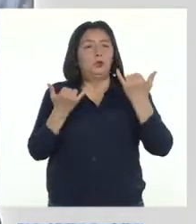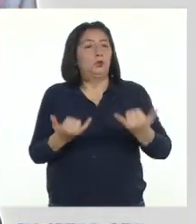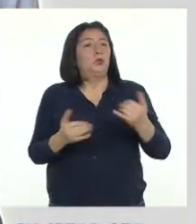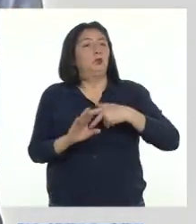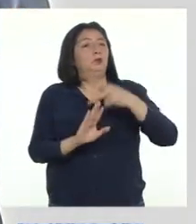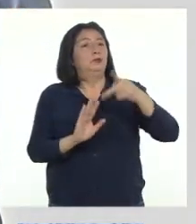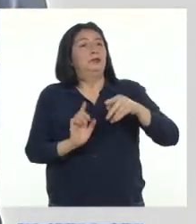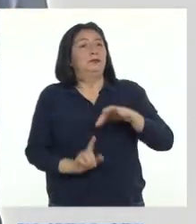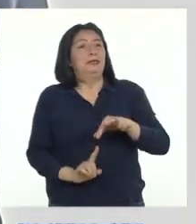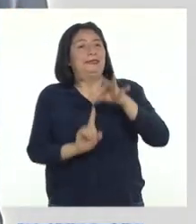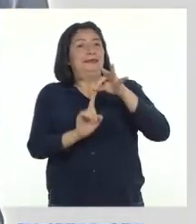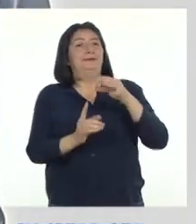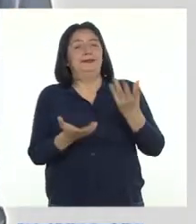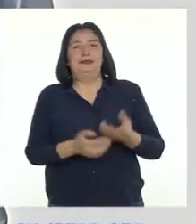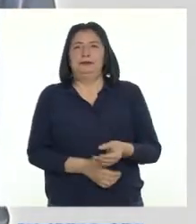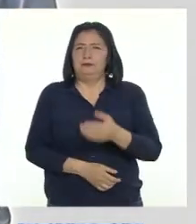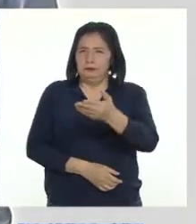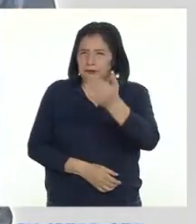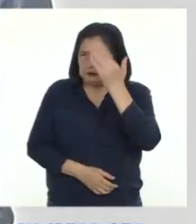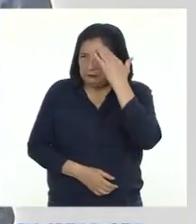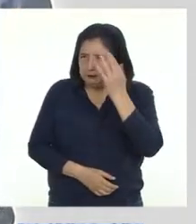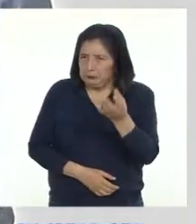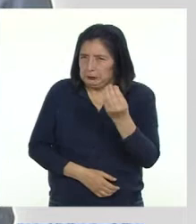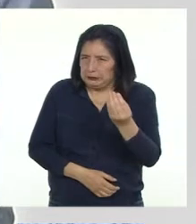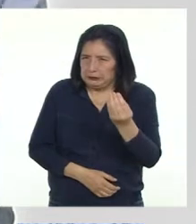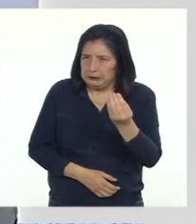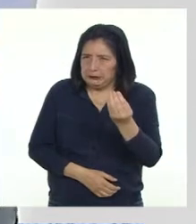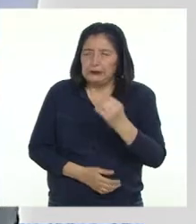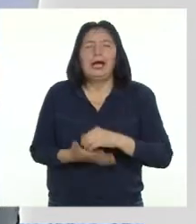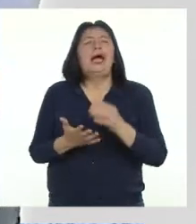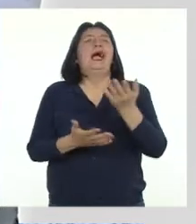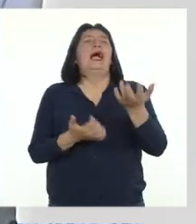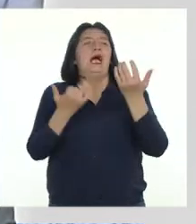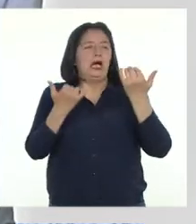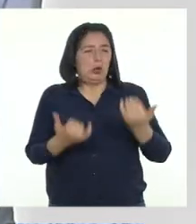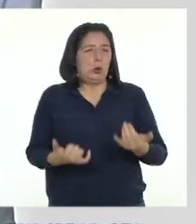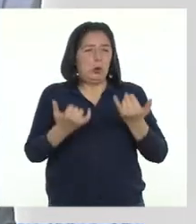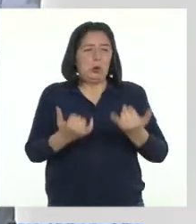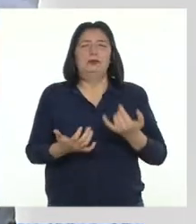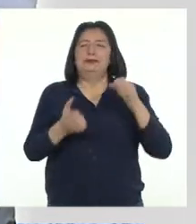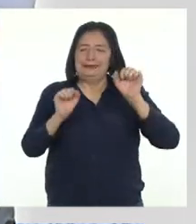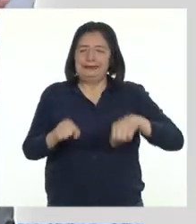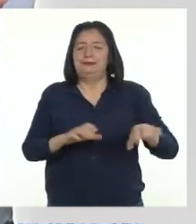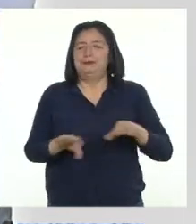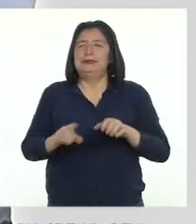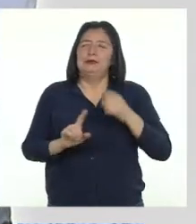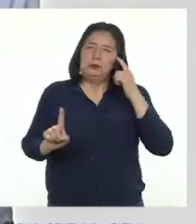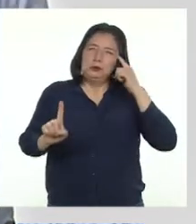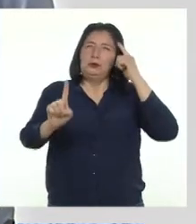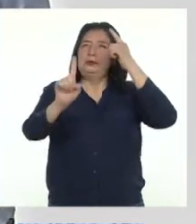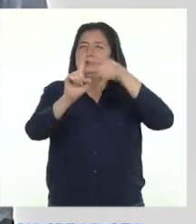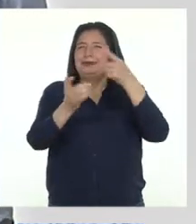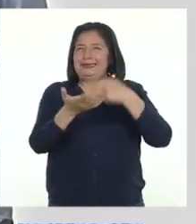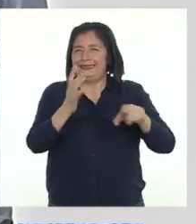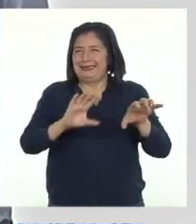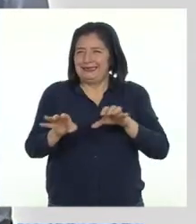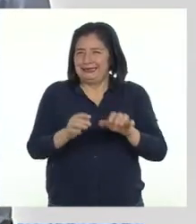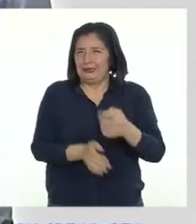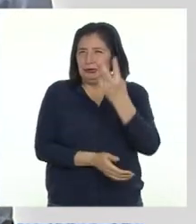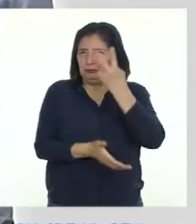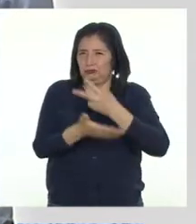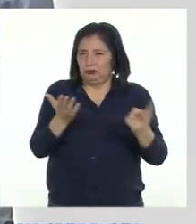programa muy especial. ¿Saben por qué? Pues hoy vamos a realizar nuestro reto de las